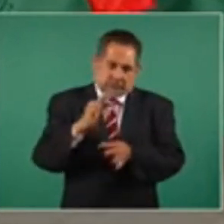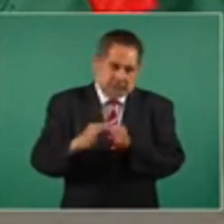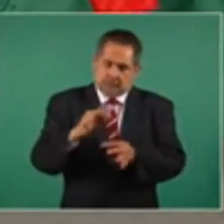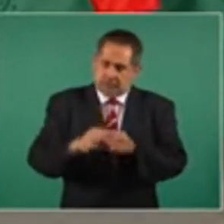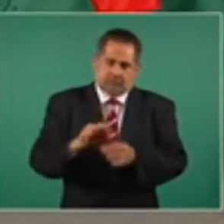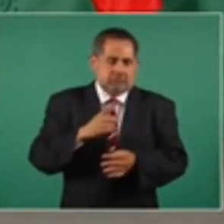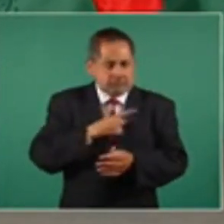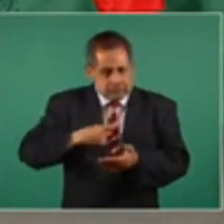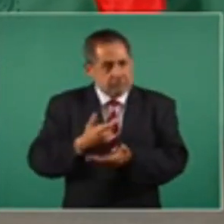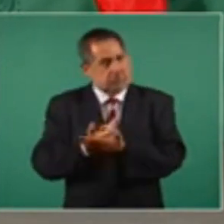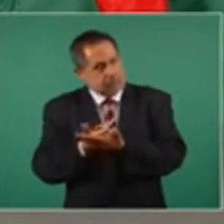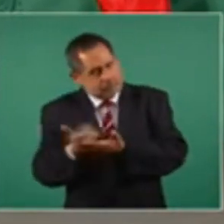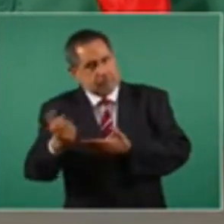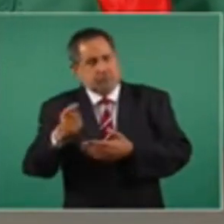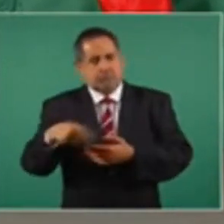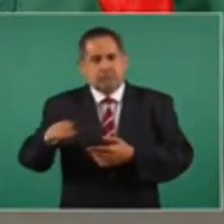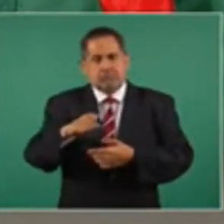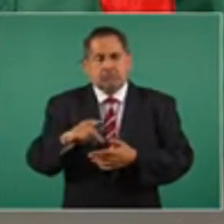su sueldo,